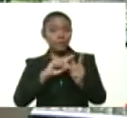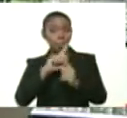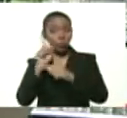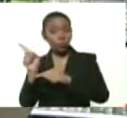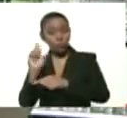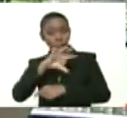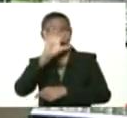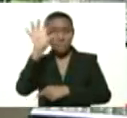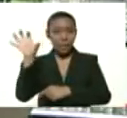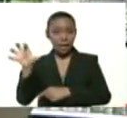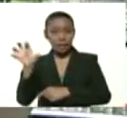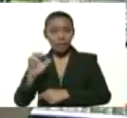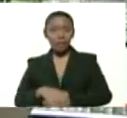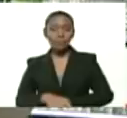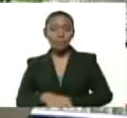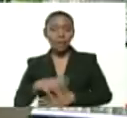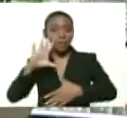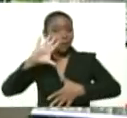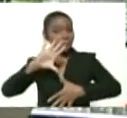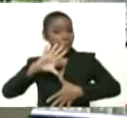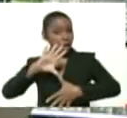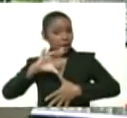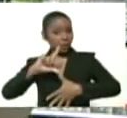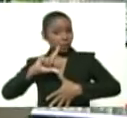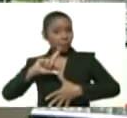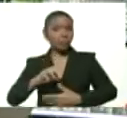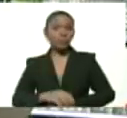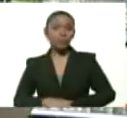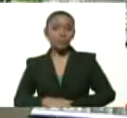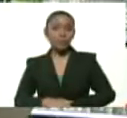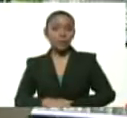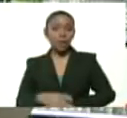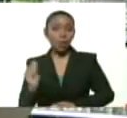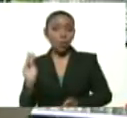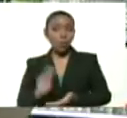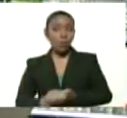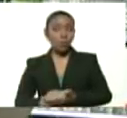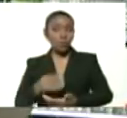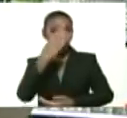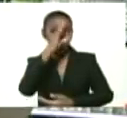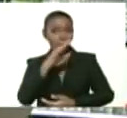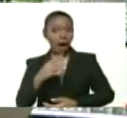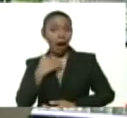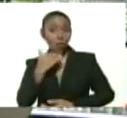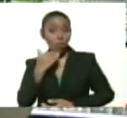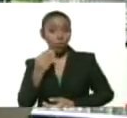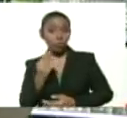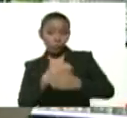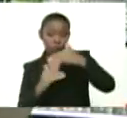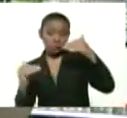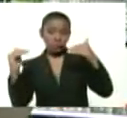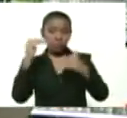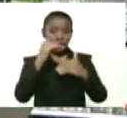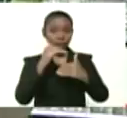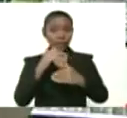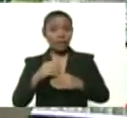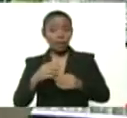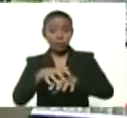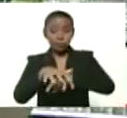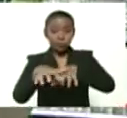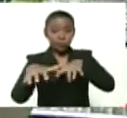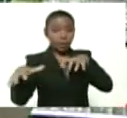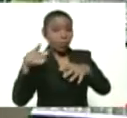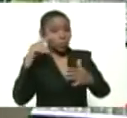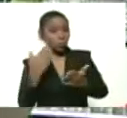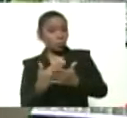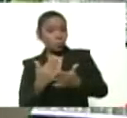países de América Latina, y nos pone sin duda alguna muy por encima de la cantidad de pruebas por millón